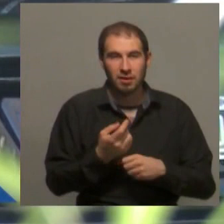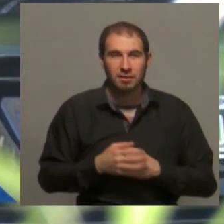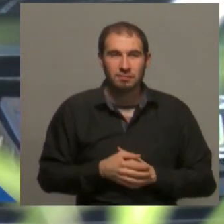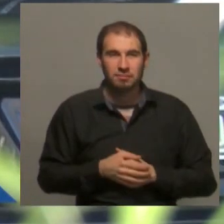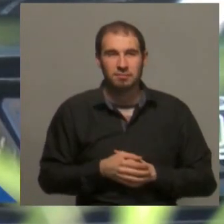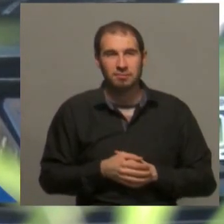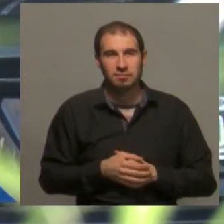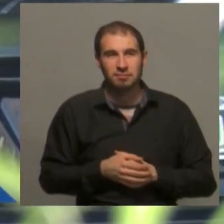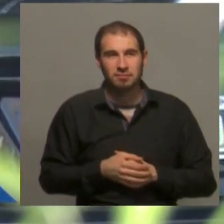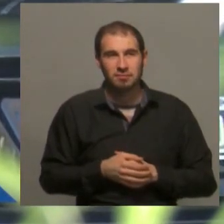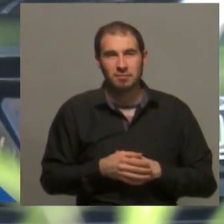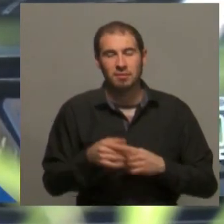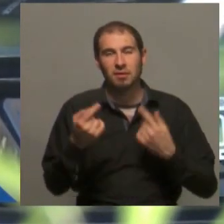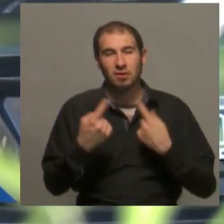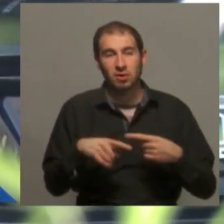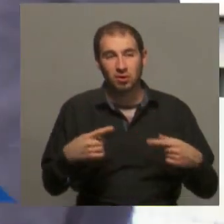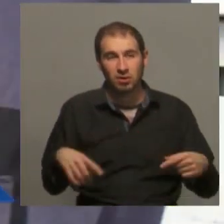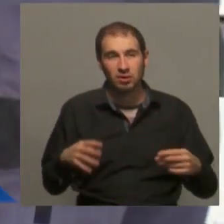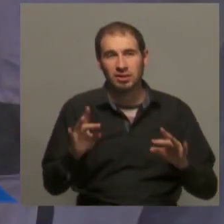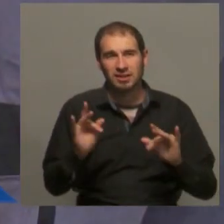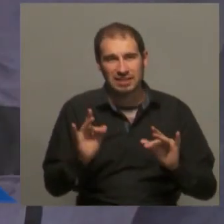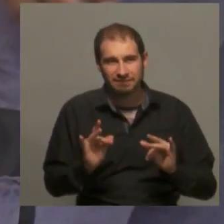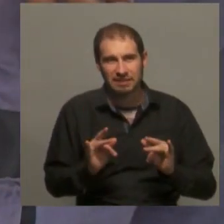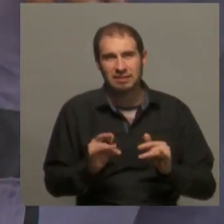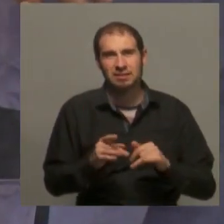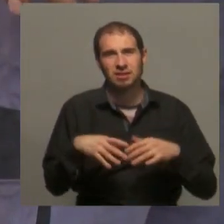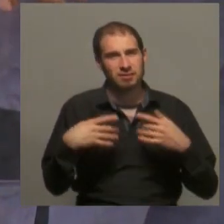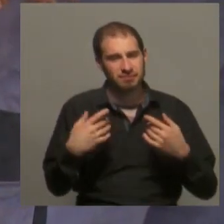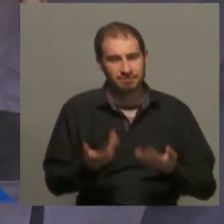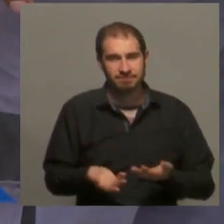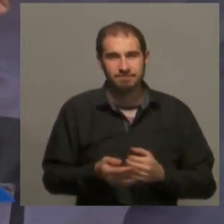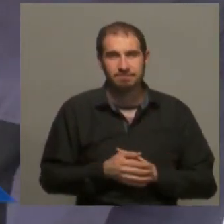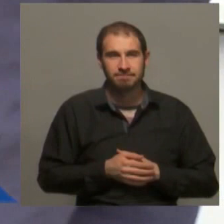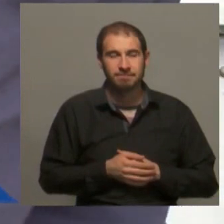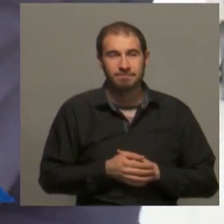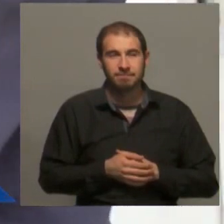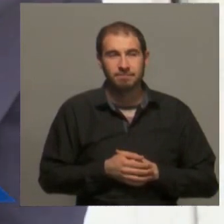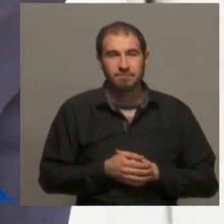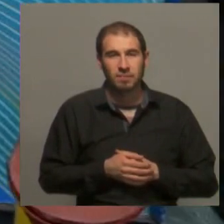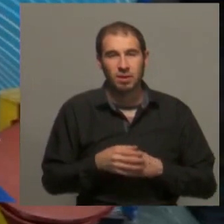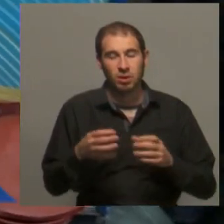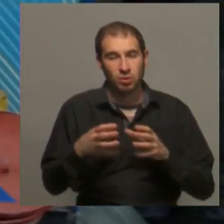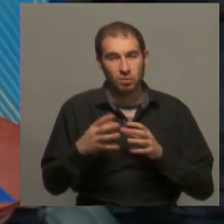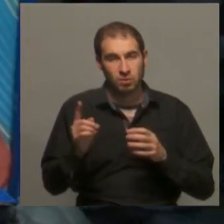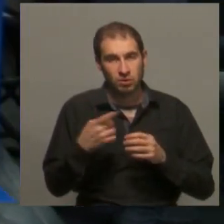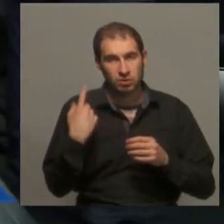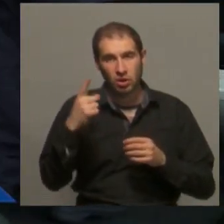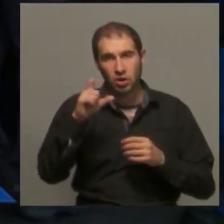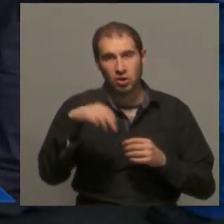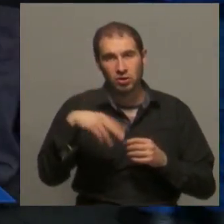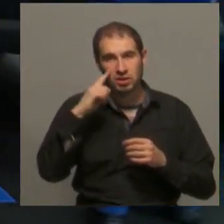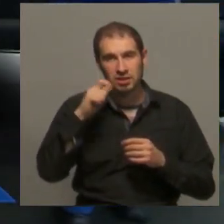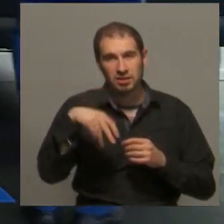Es una situación compleja, es una situación difícil, Nosotros desde Condinagro, el